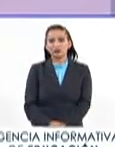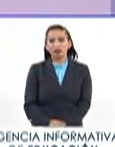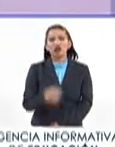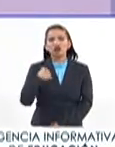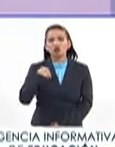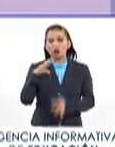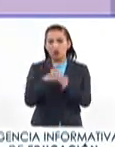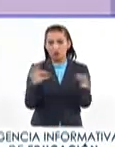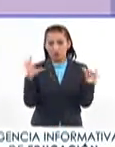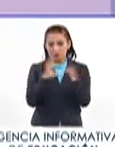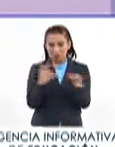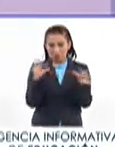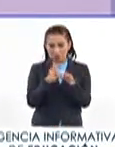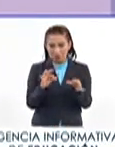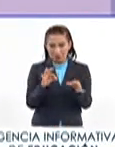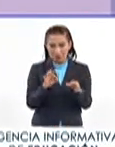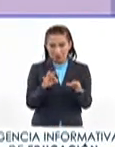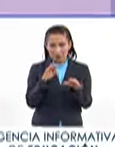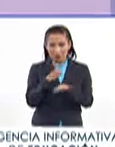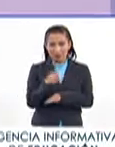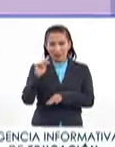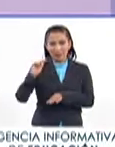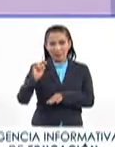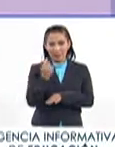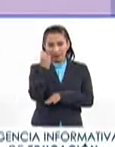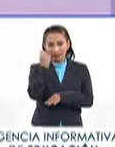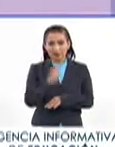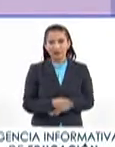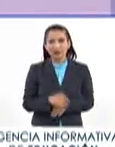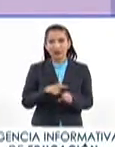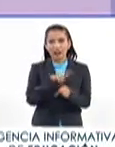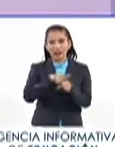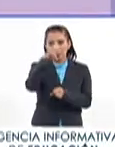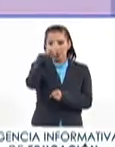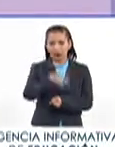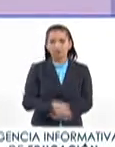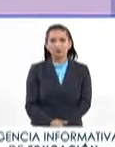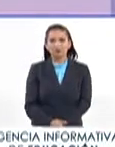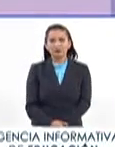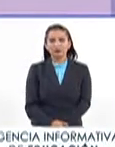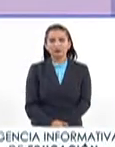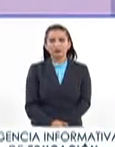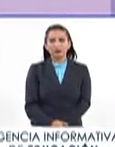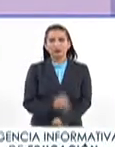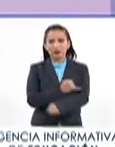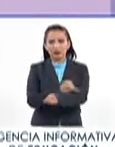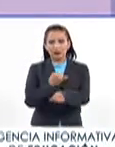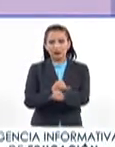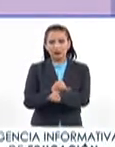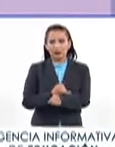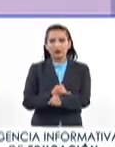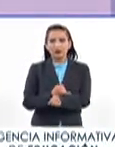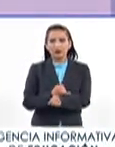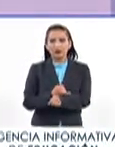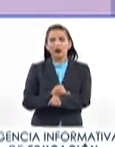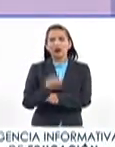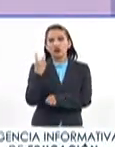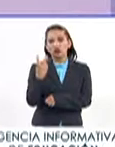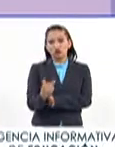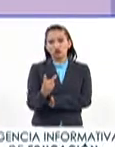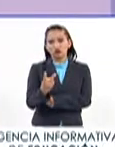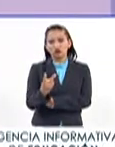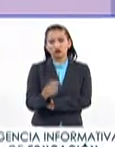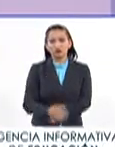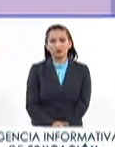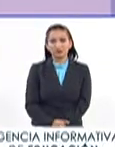y les voy a explicar sobre el Tecnológico Nacional de México. Estudio en el Campus Iztapalapa